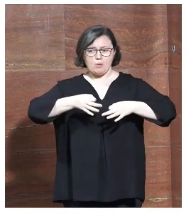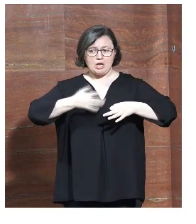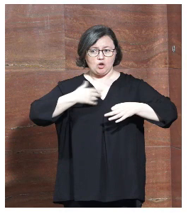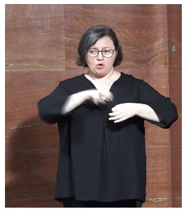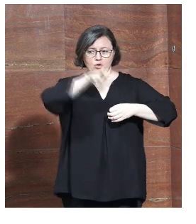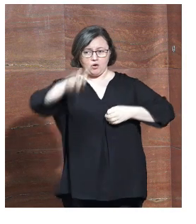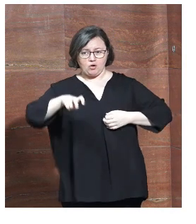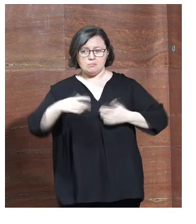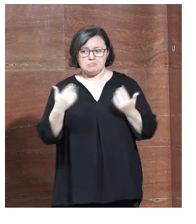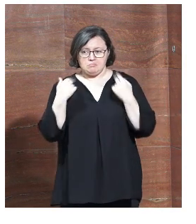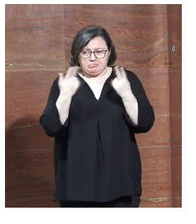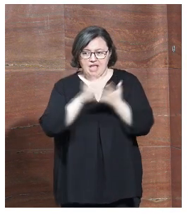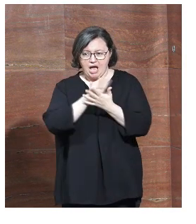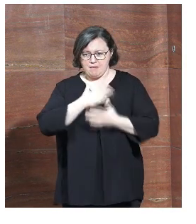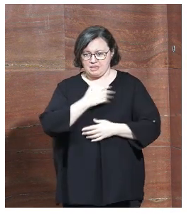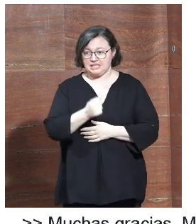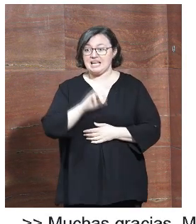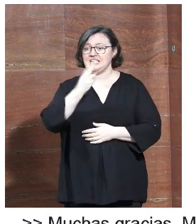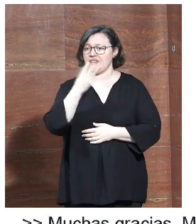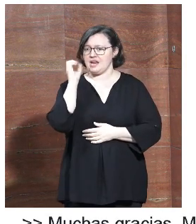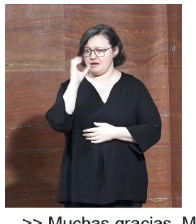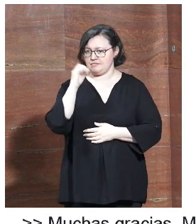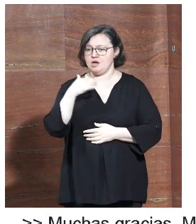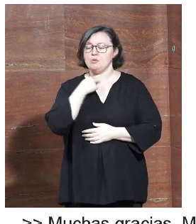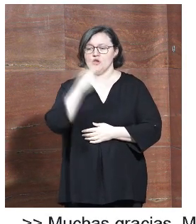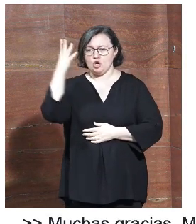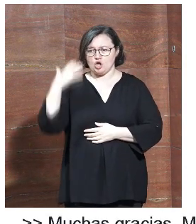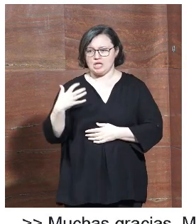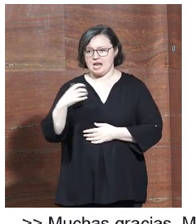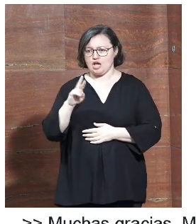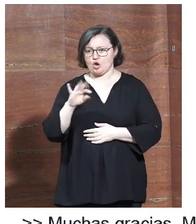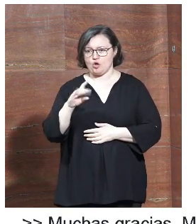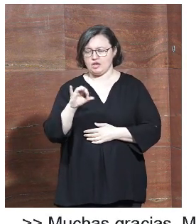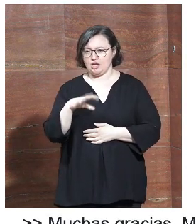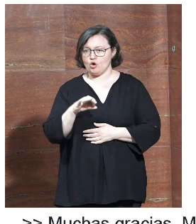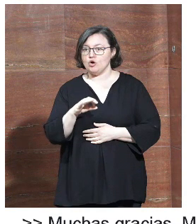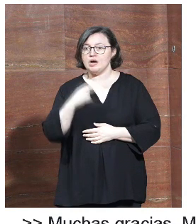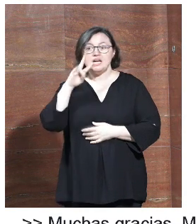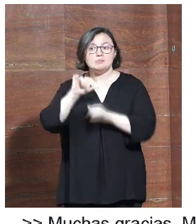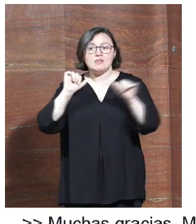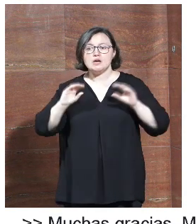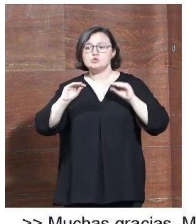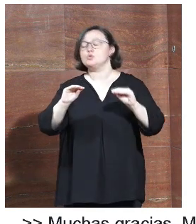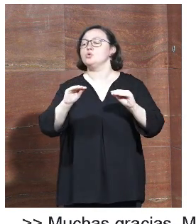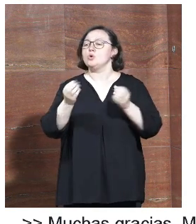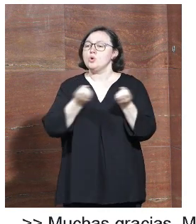vamos con la tercera intervención. Rosana Rodrigo nos va a contar su experiencia